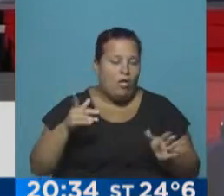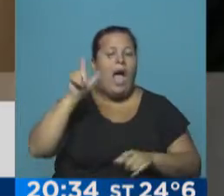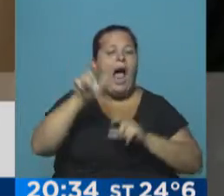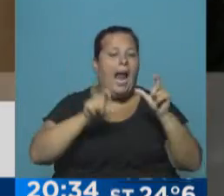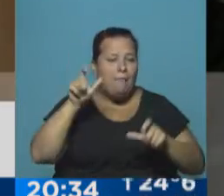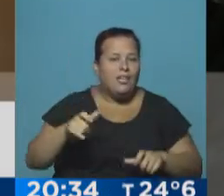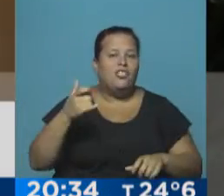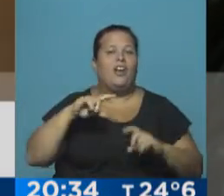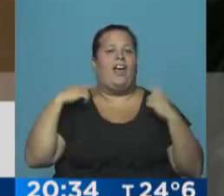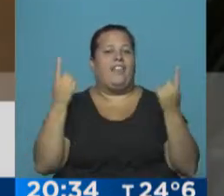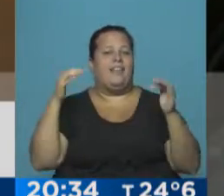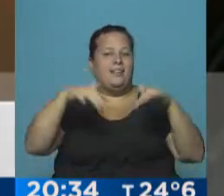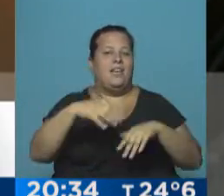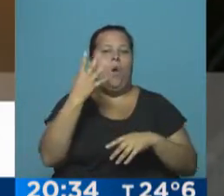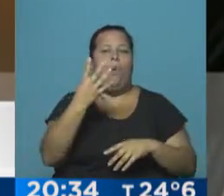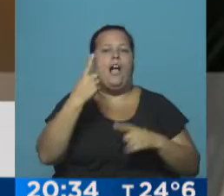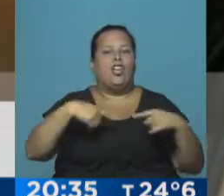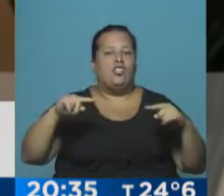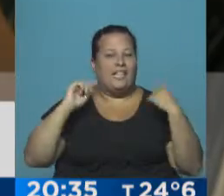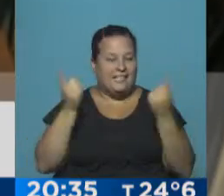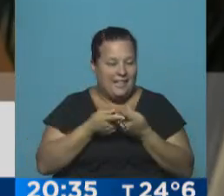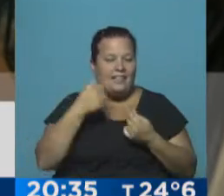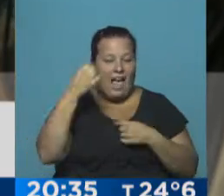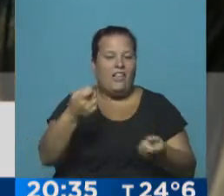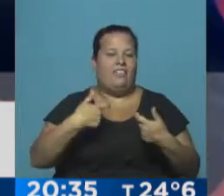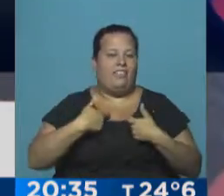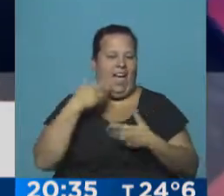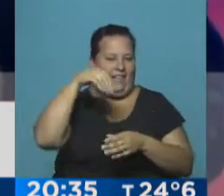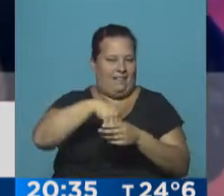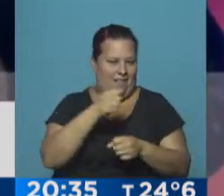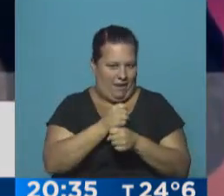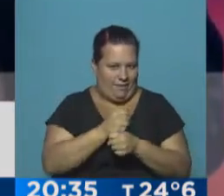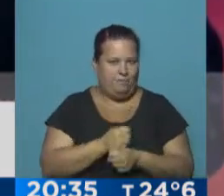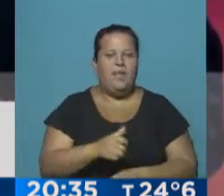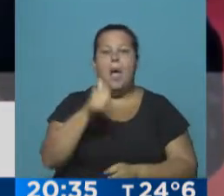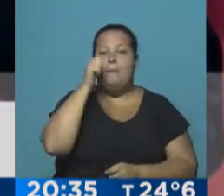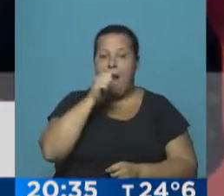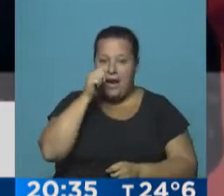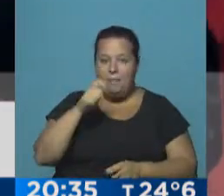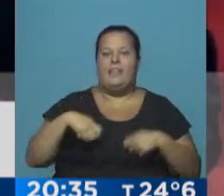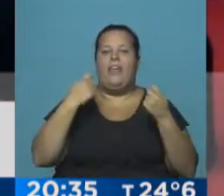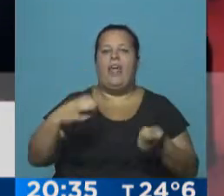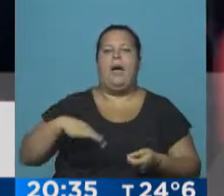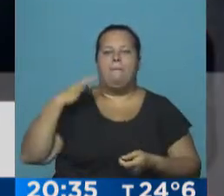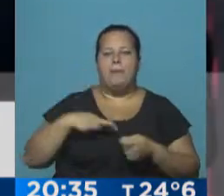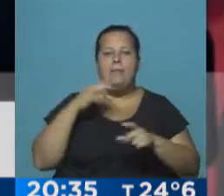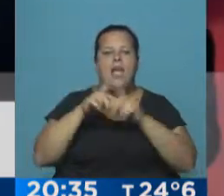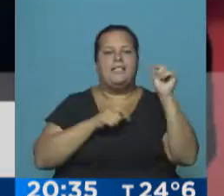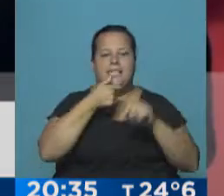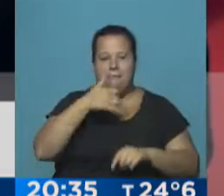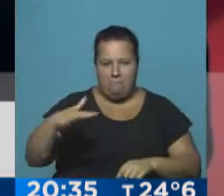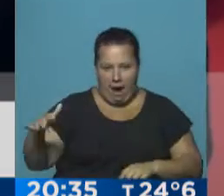público que llena la sala de Cuatro Elementos Espacio Teatral, que nos abrió la puerta. En Mar del Plata se entregaron los premios Estrella de